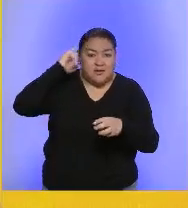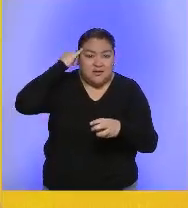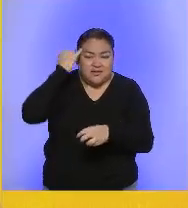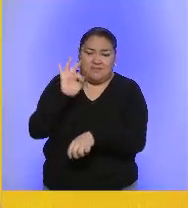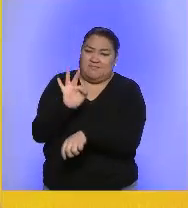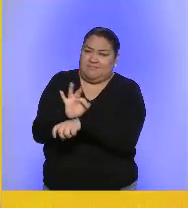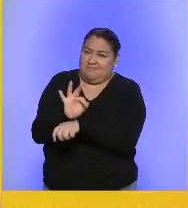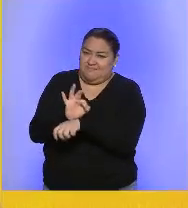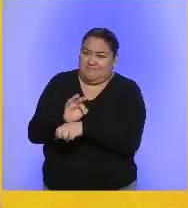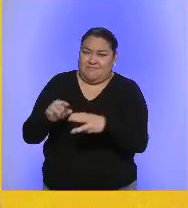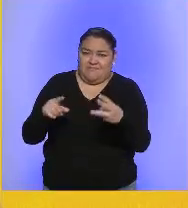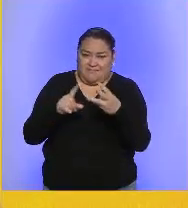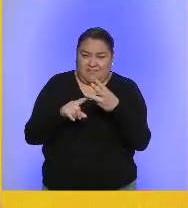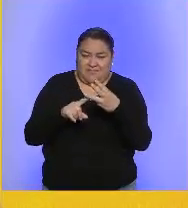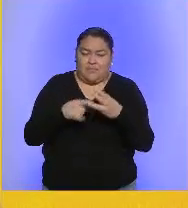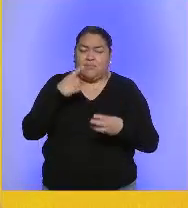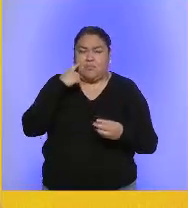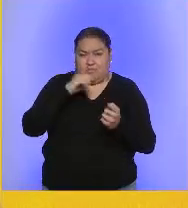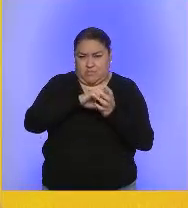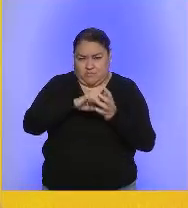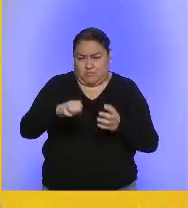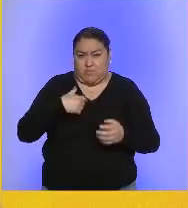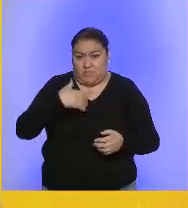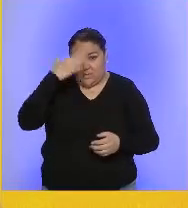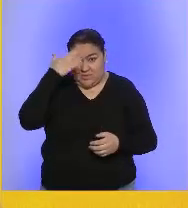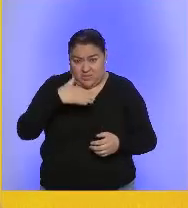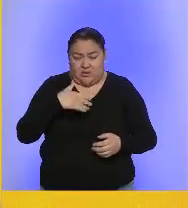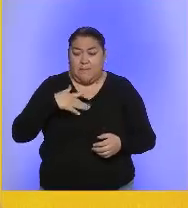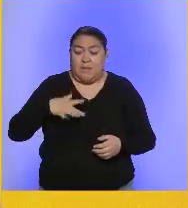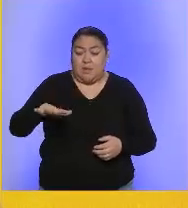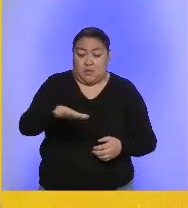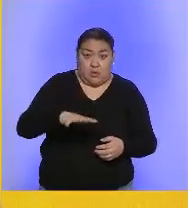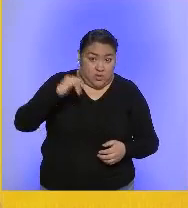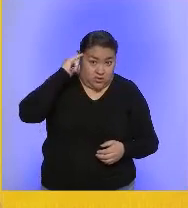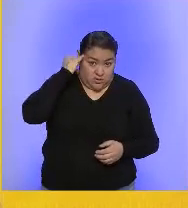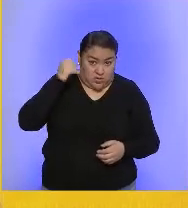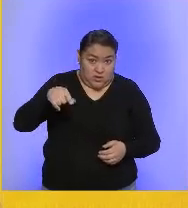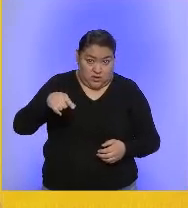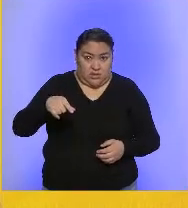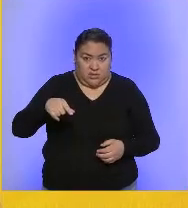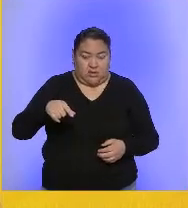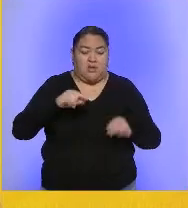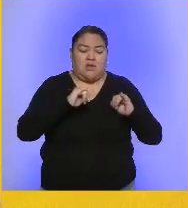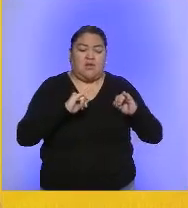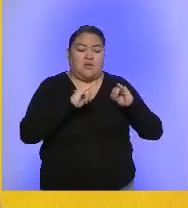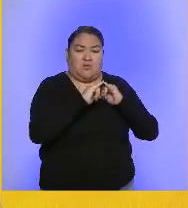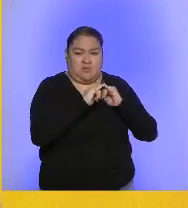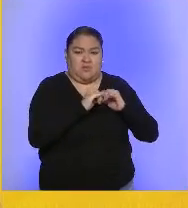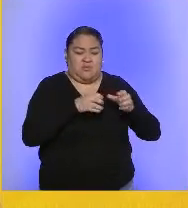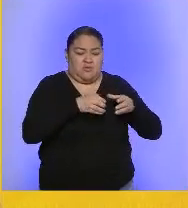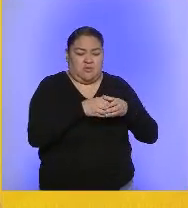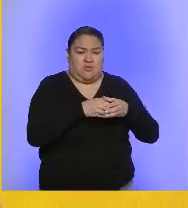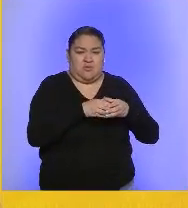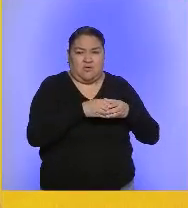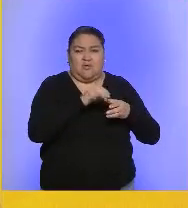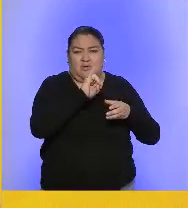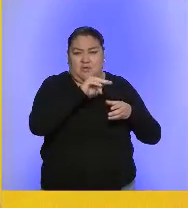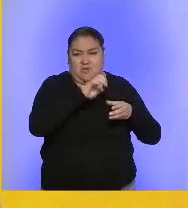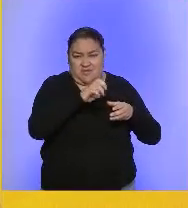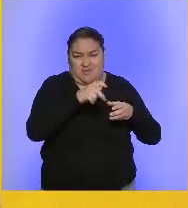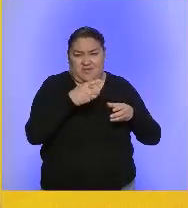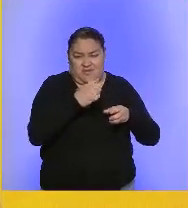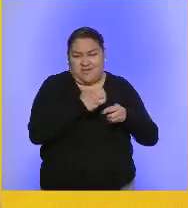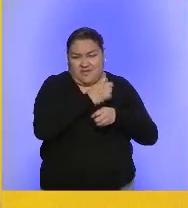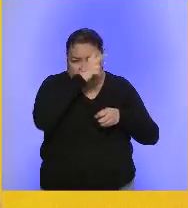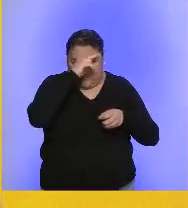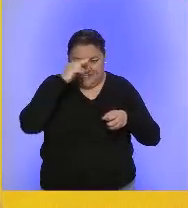hicieron estos pueblos indígenas al Instituto Estatal Electoral, de qué forma se les tomaría en